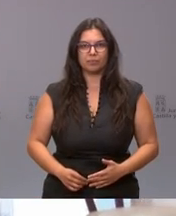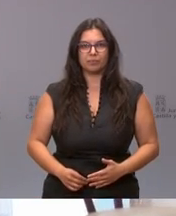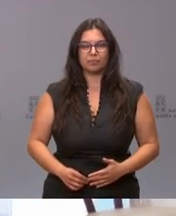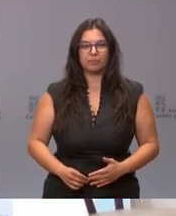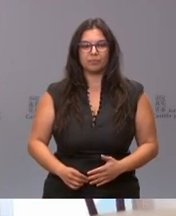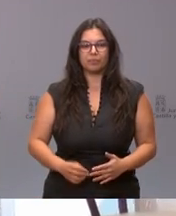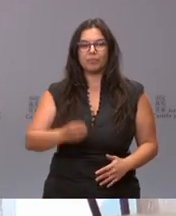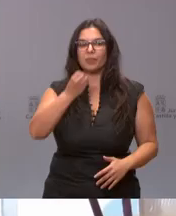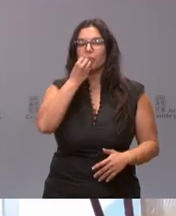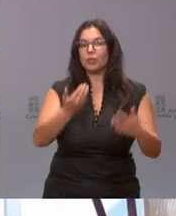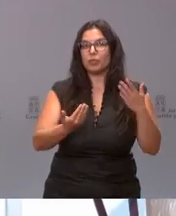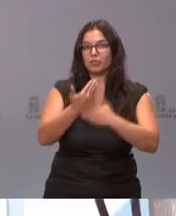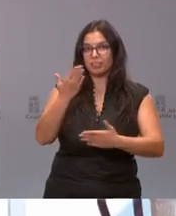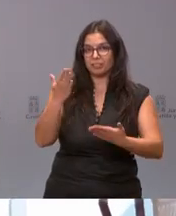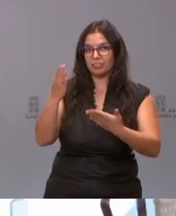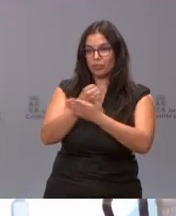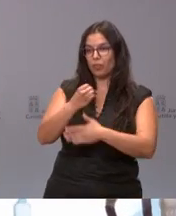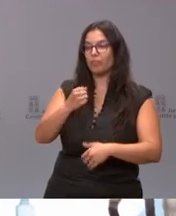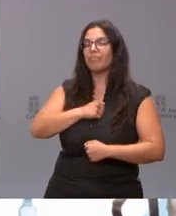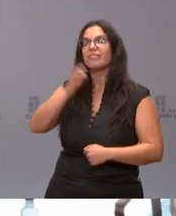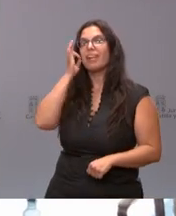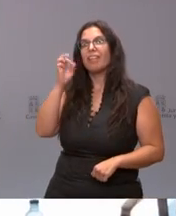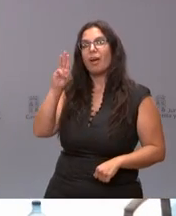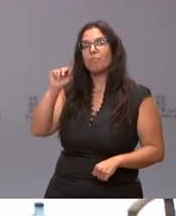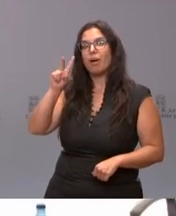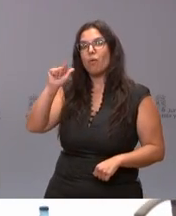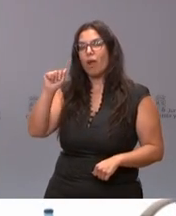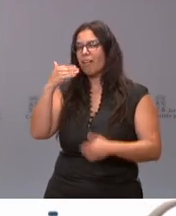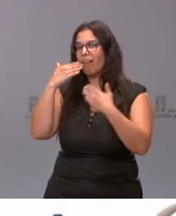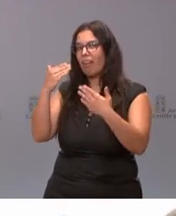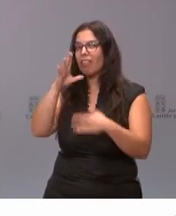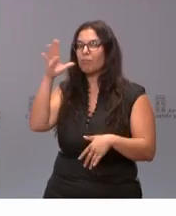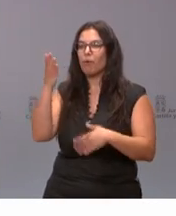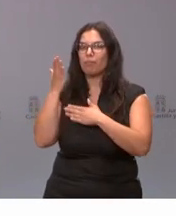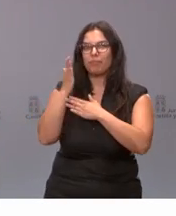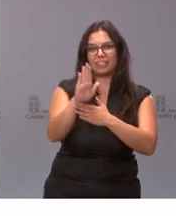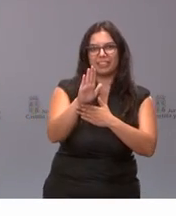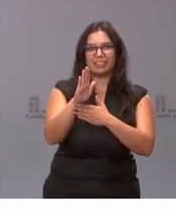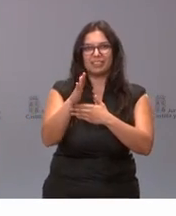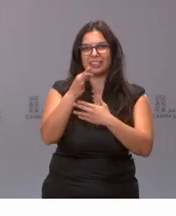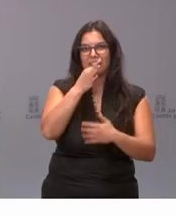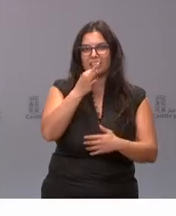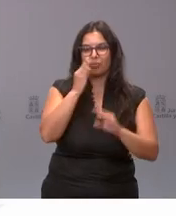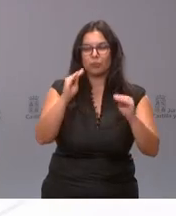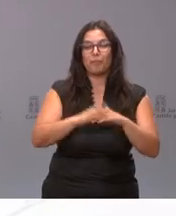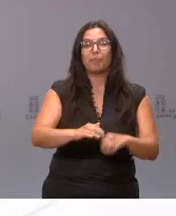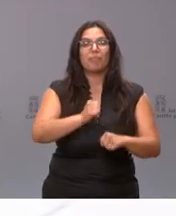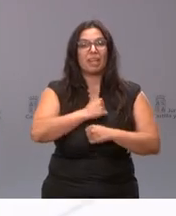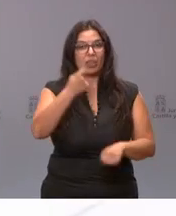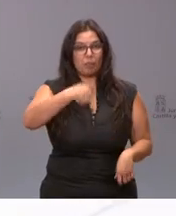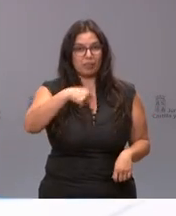Muy buenos días a todos. Paula, querida Paula, muchísimas gracias por esta presentación. Querido presidente,